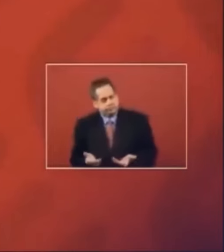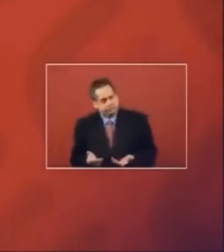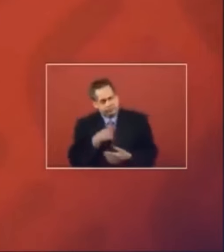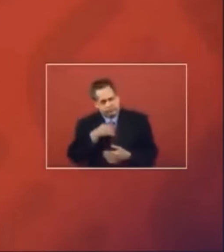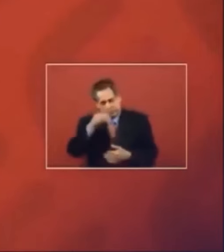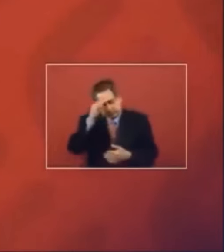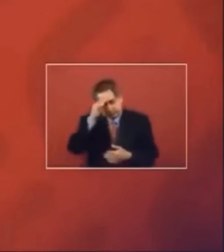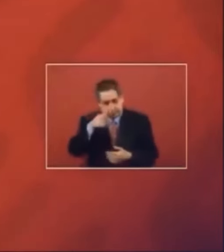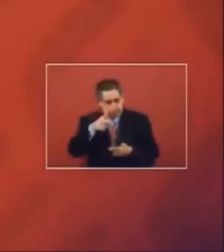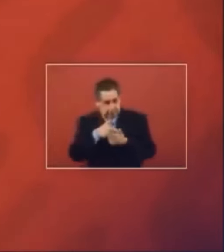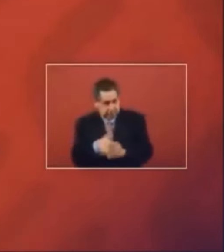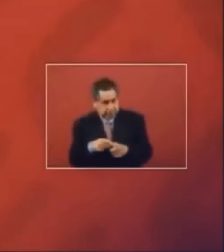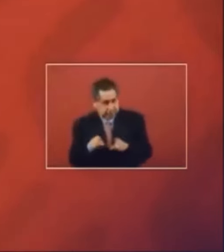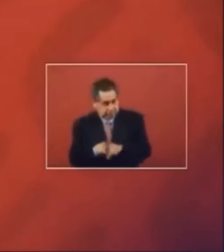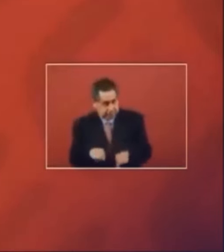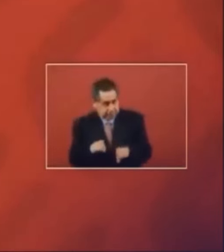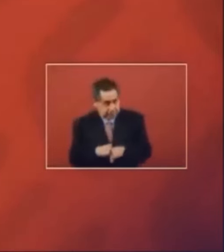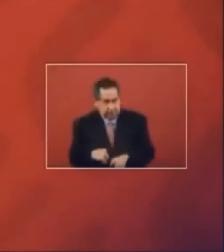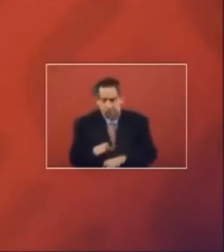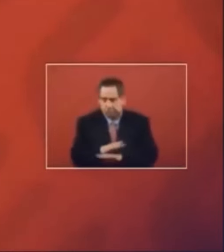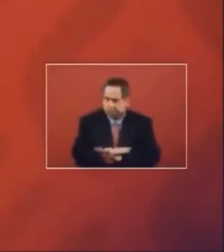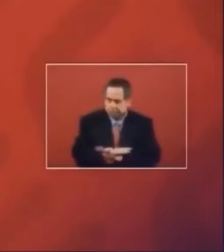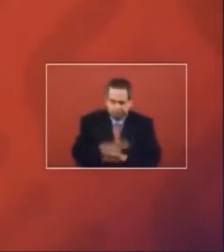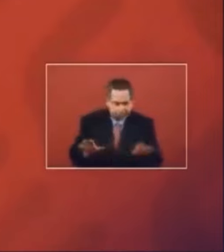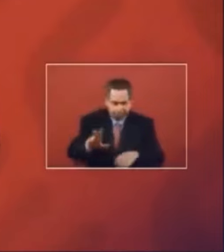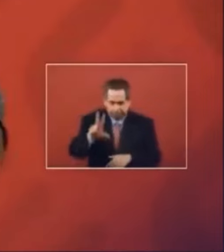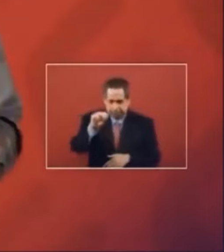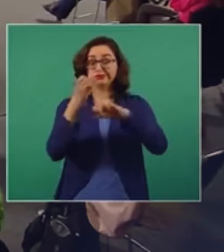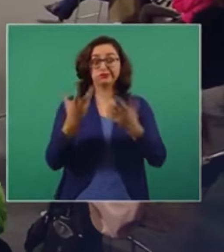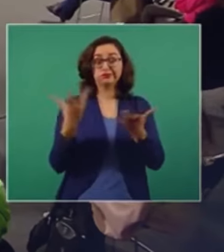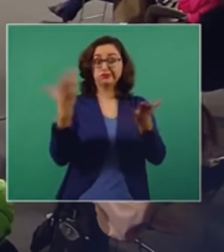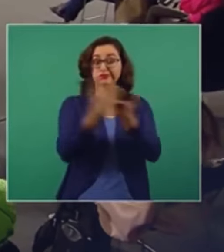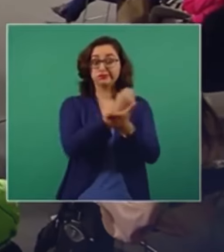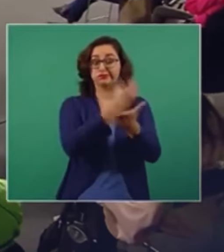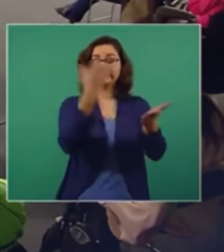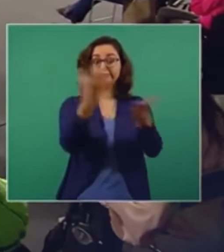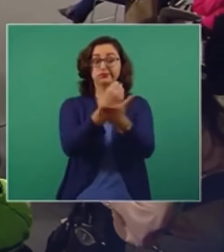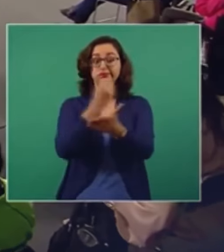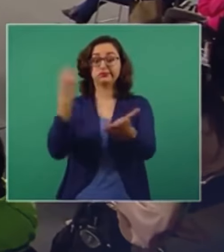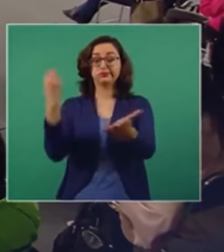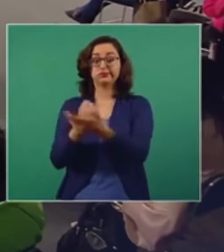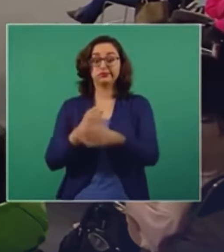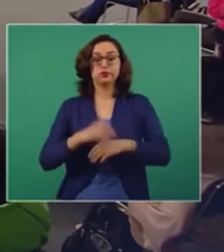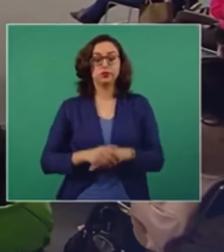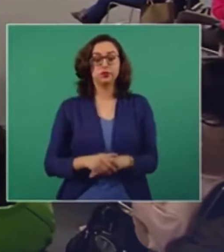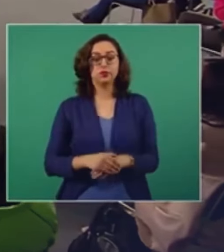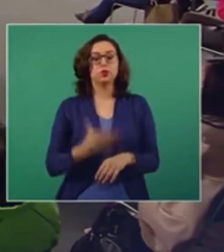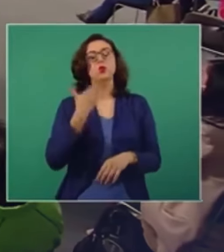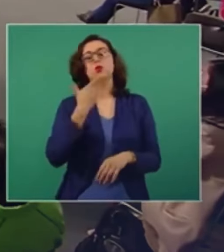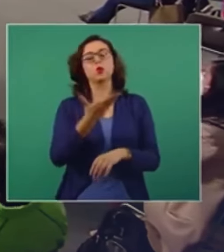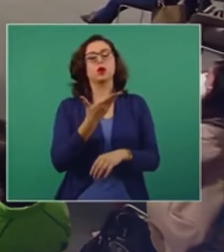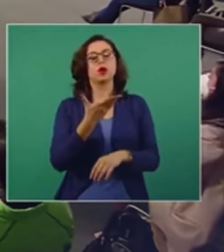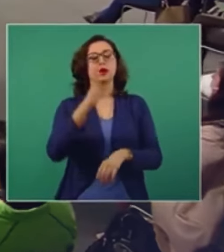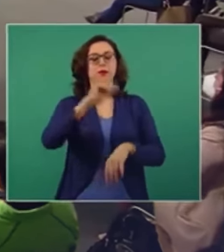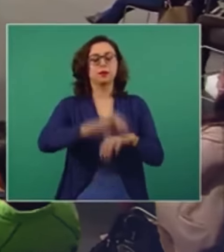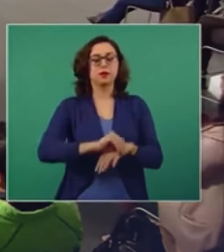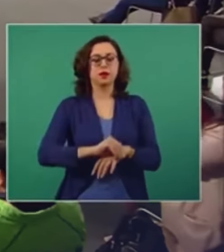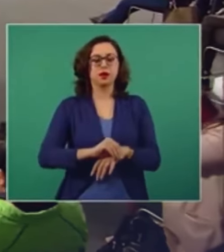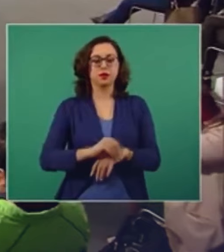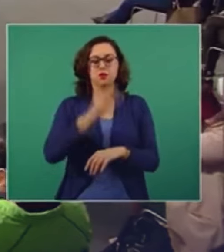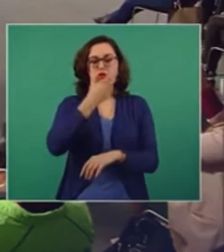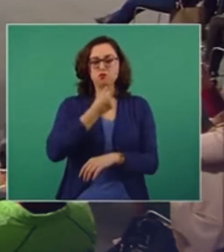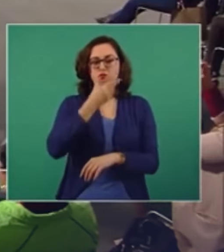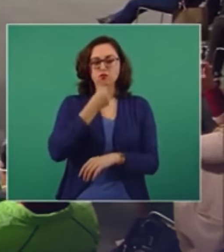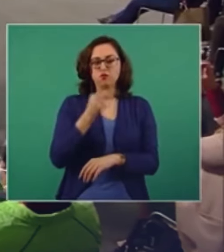Vamos a seguir con lo mismo. Lo que diga mi dedito. Ya le voy a pedir permiso a Ricardo